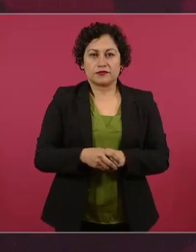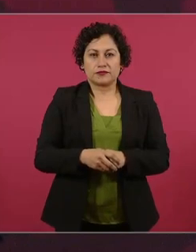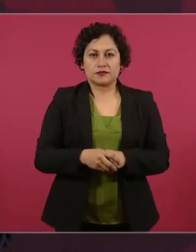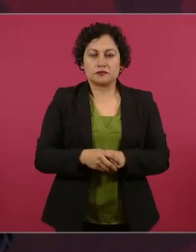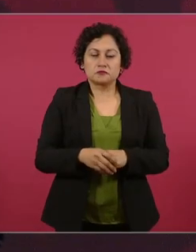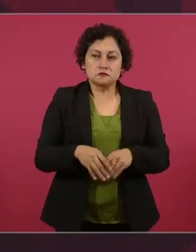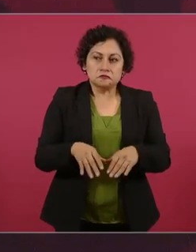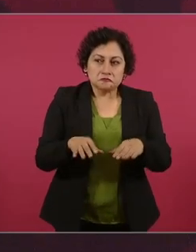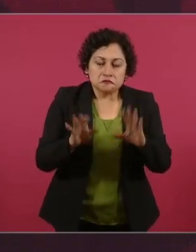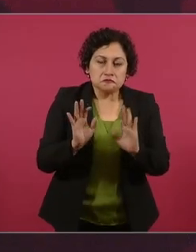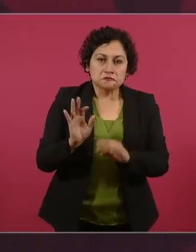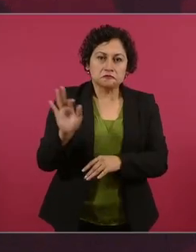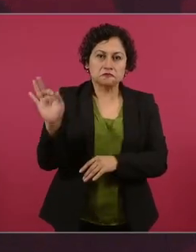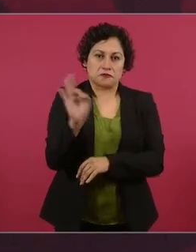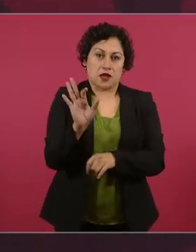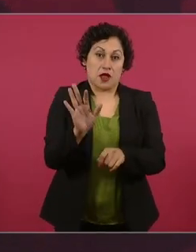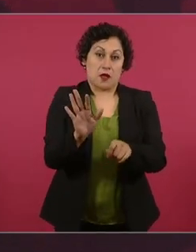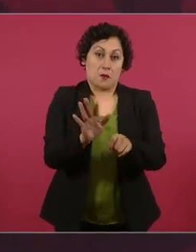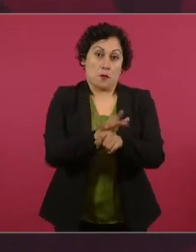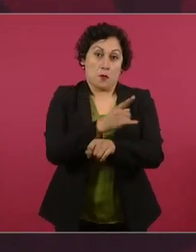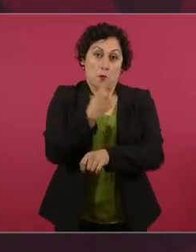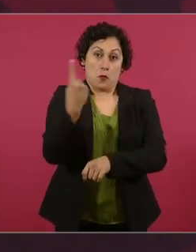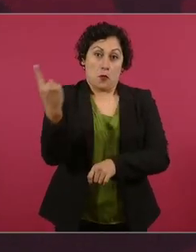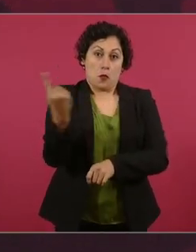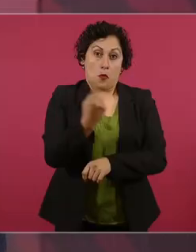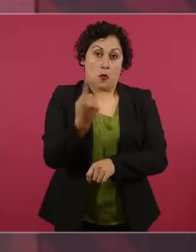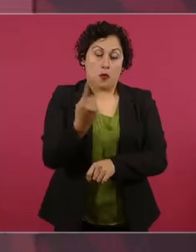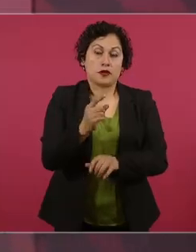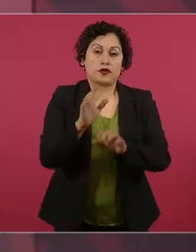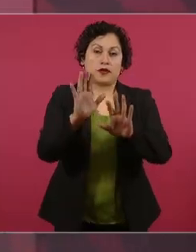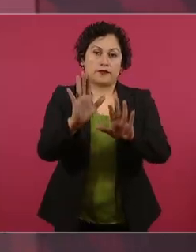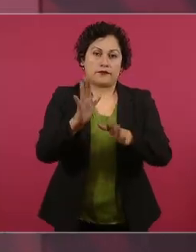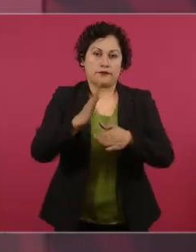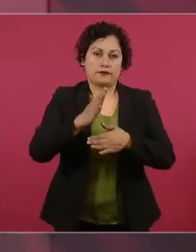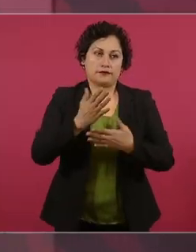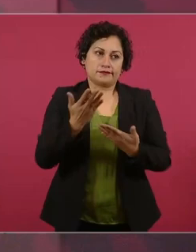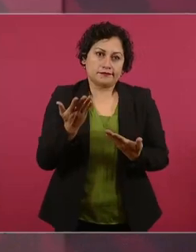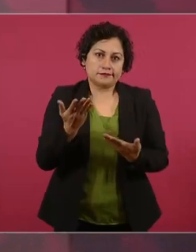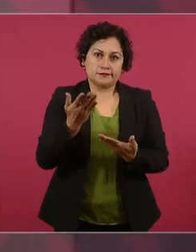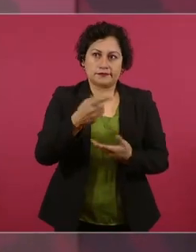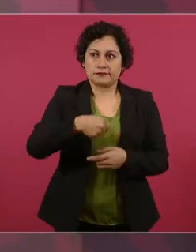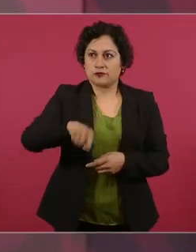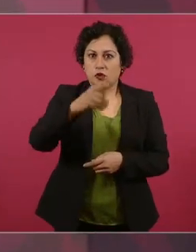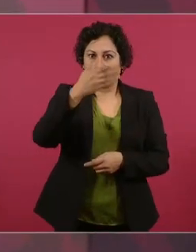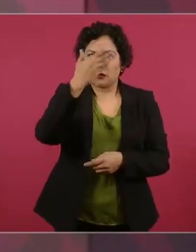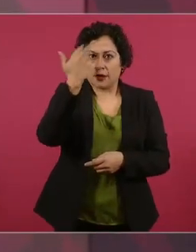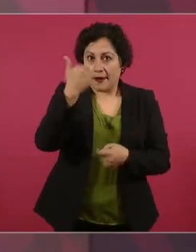Porque no se sabía, bueno, yo no lo sabía,